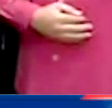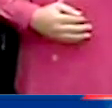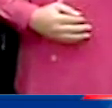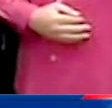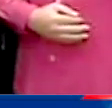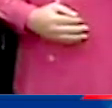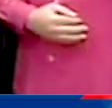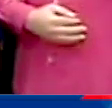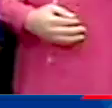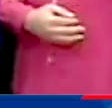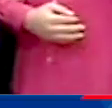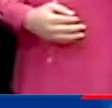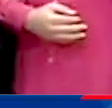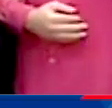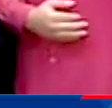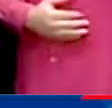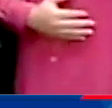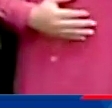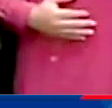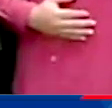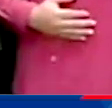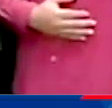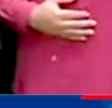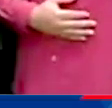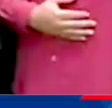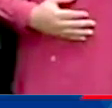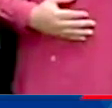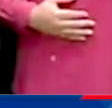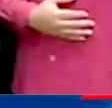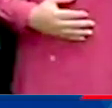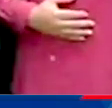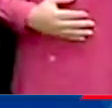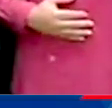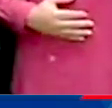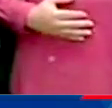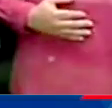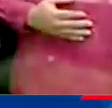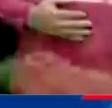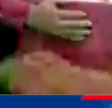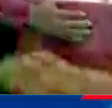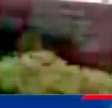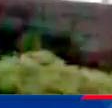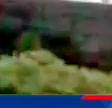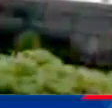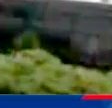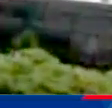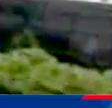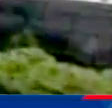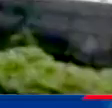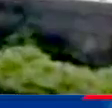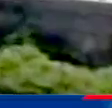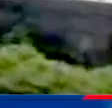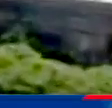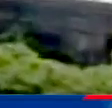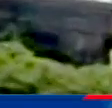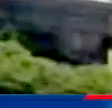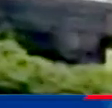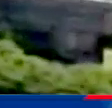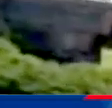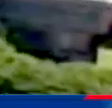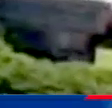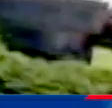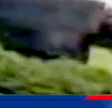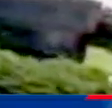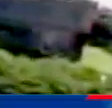Bueno, primero en principal, muchísimas gracias al gobierno bolivariano de Venezuela por remodelar toda nuestra infraestructura, nuestra